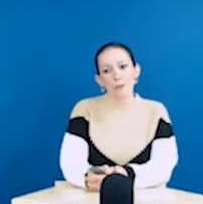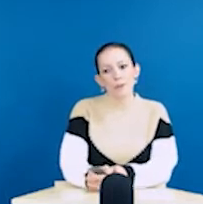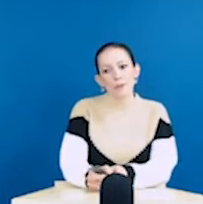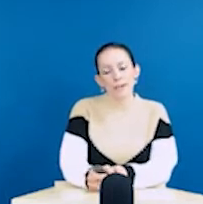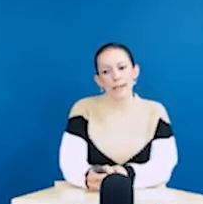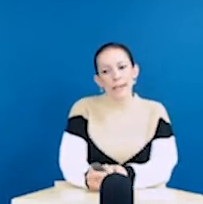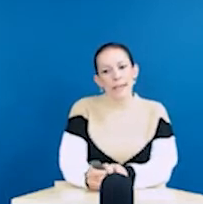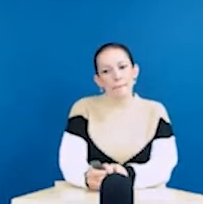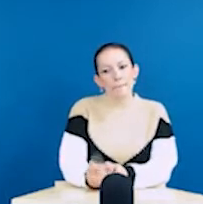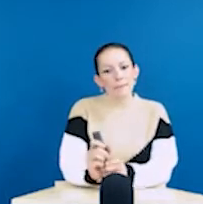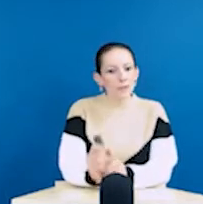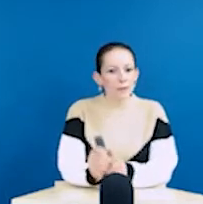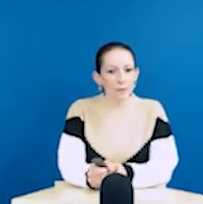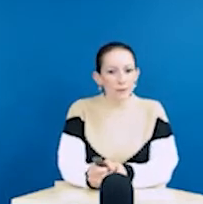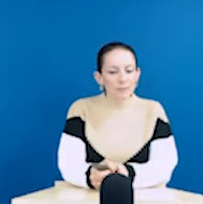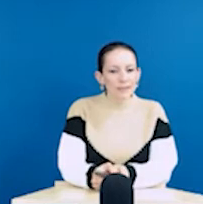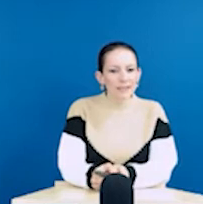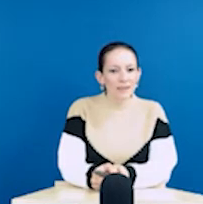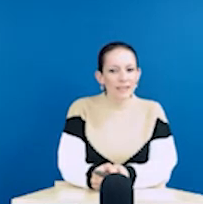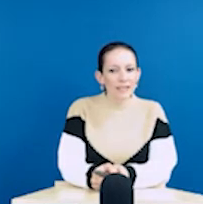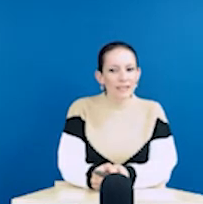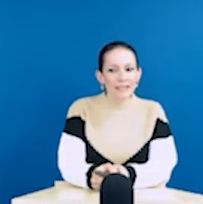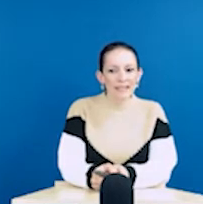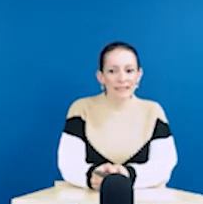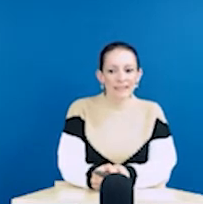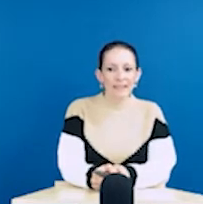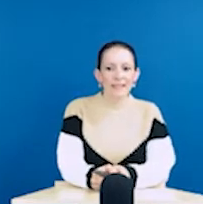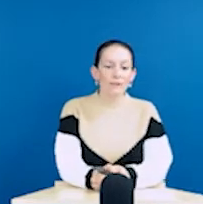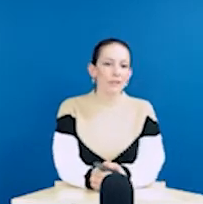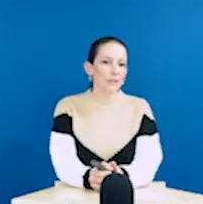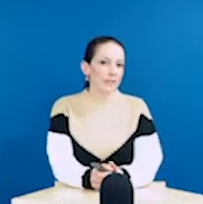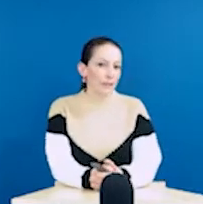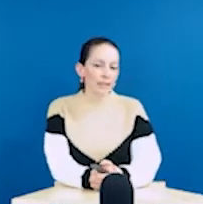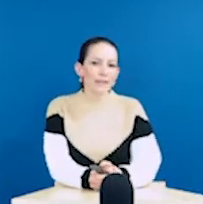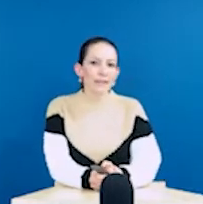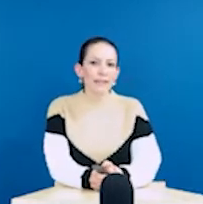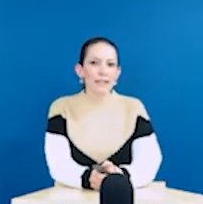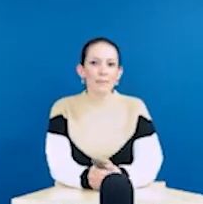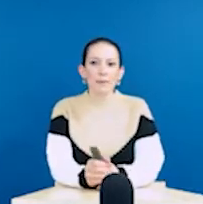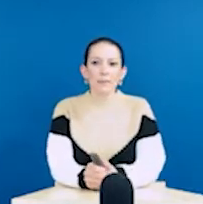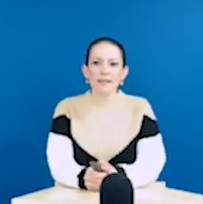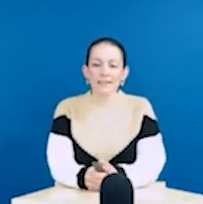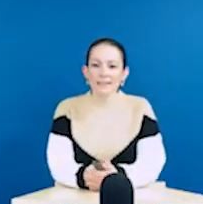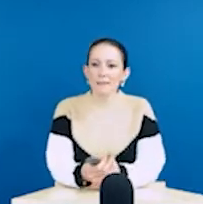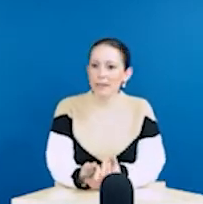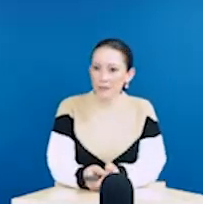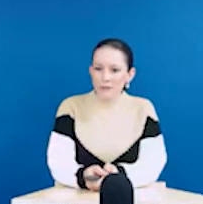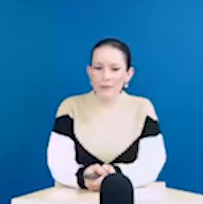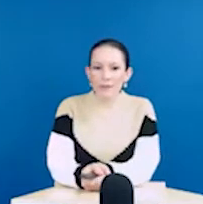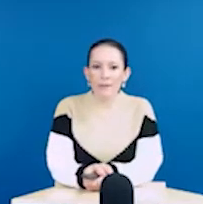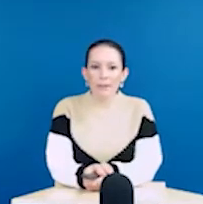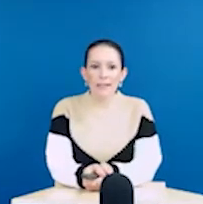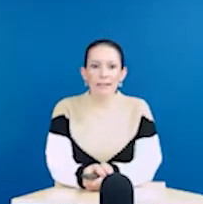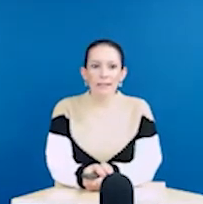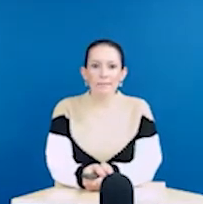paciente oncológico. Primero que todo, pues quiero darle las gracias a la Fundación Santa Fe, que es la que me permite este